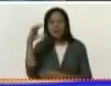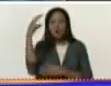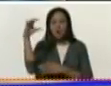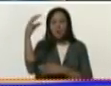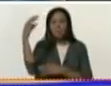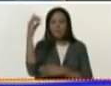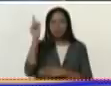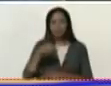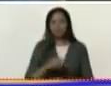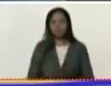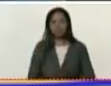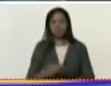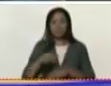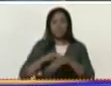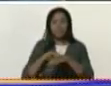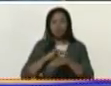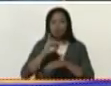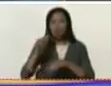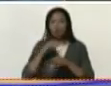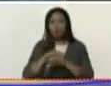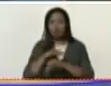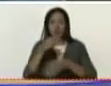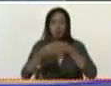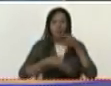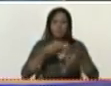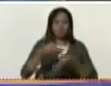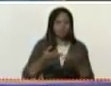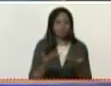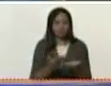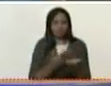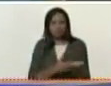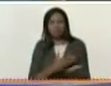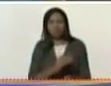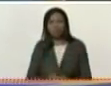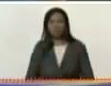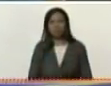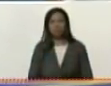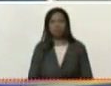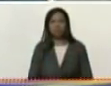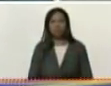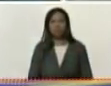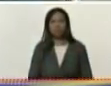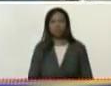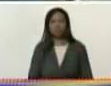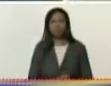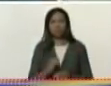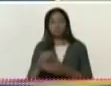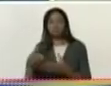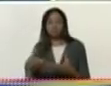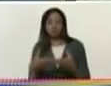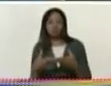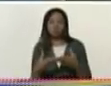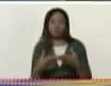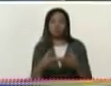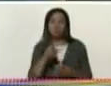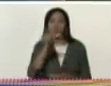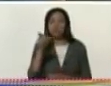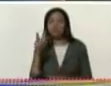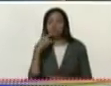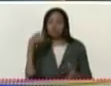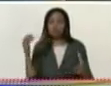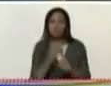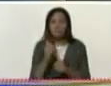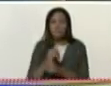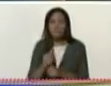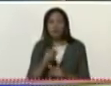Ya el ministro Jorge Rodríguez lo explicó. parte de los asaltantes. Ya hemos capturado